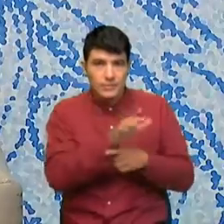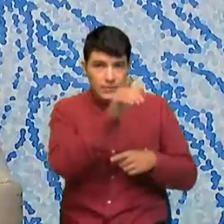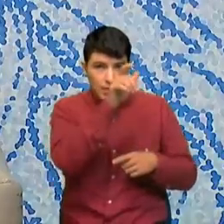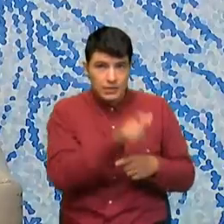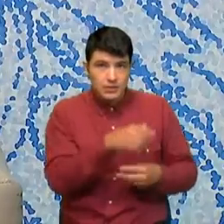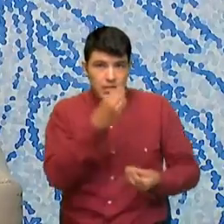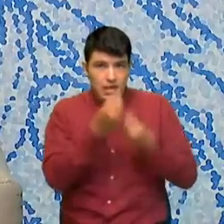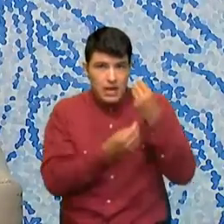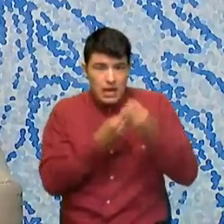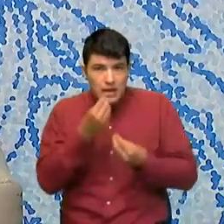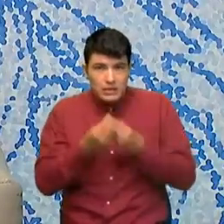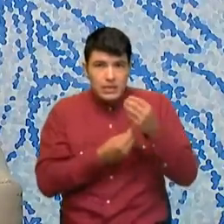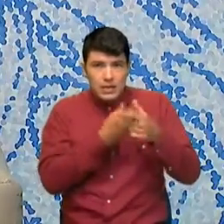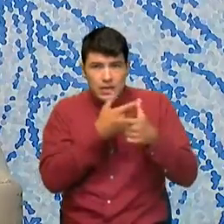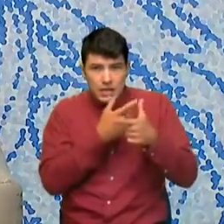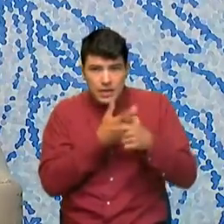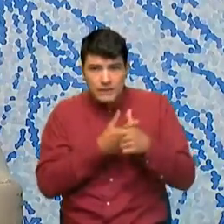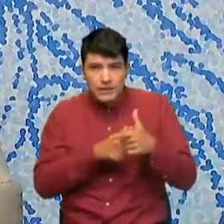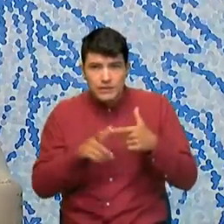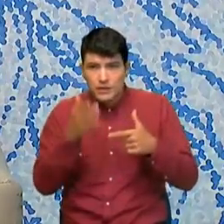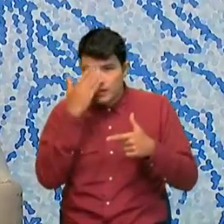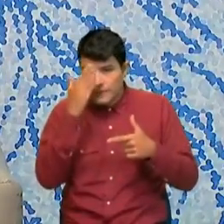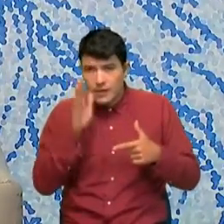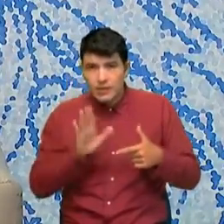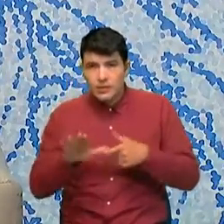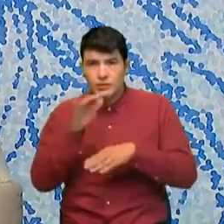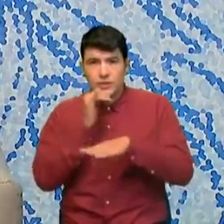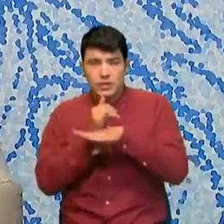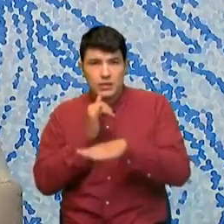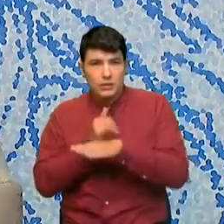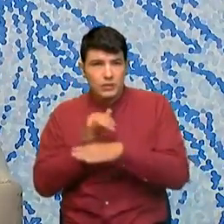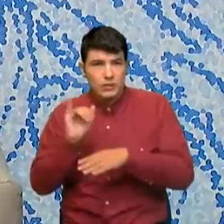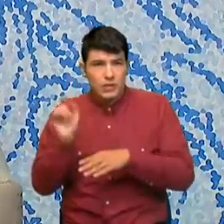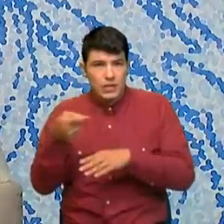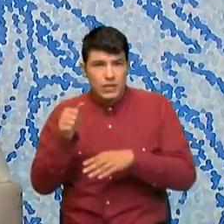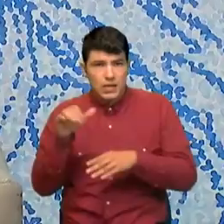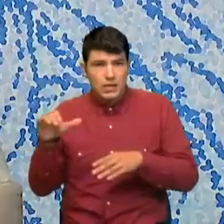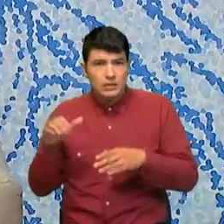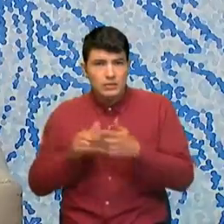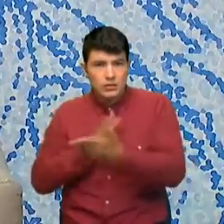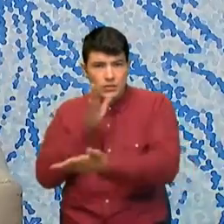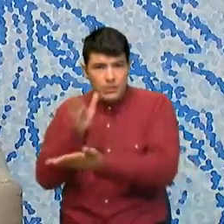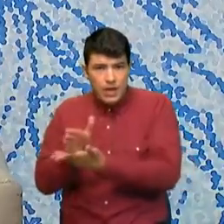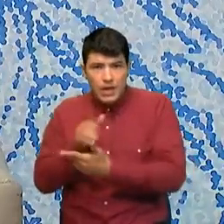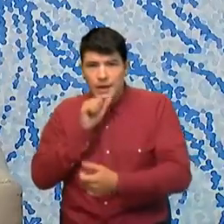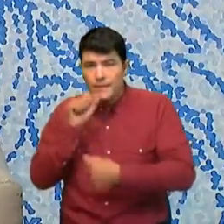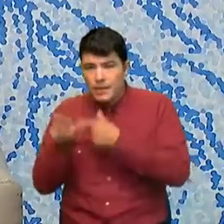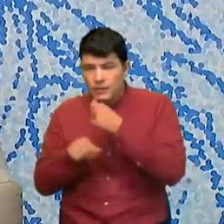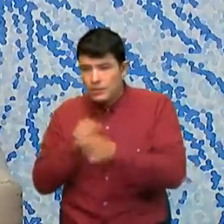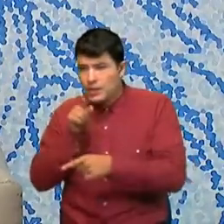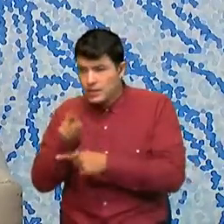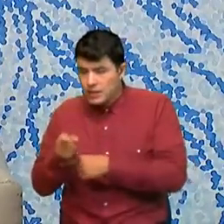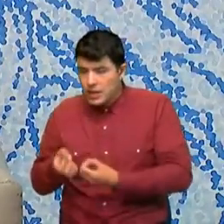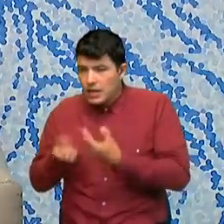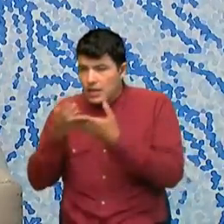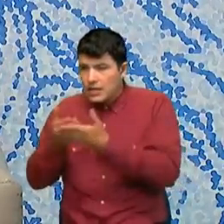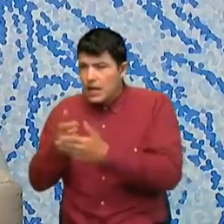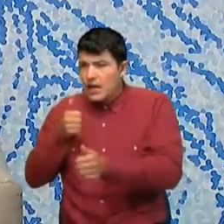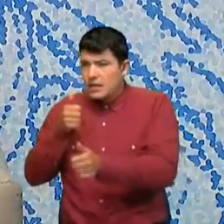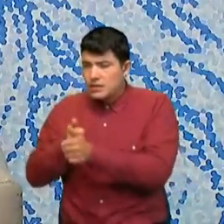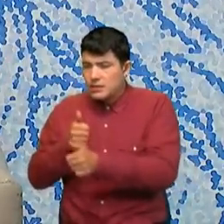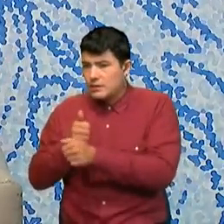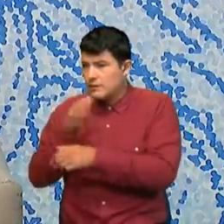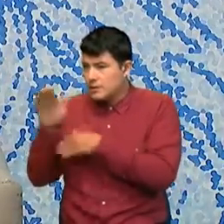realice el desenglobe ante el Instituto Geográfico Agustín Codazzi, vaya, averigüe, allá le dan las tarifas, la asesoría, le dan